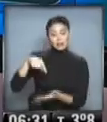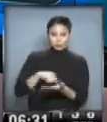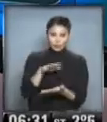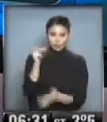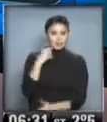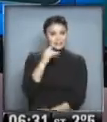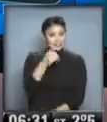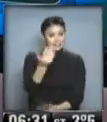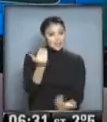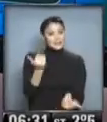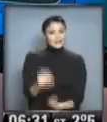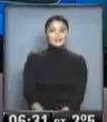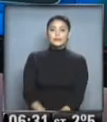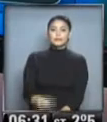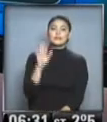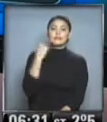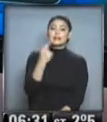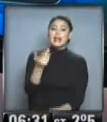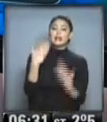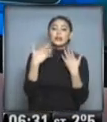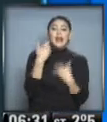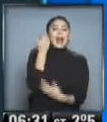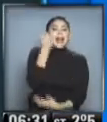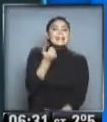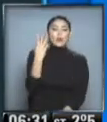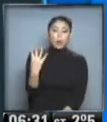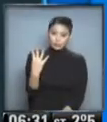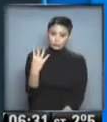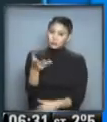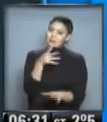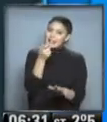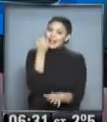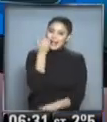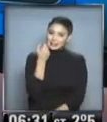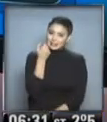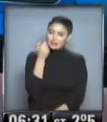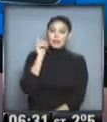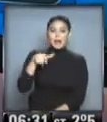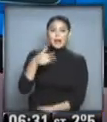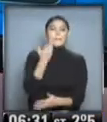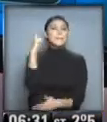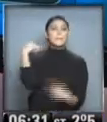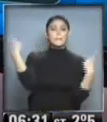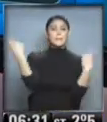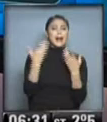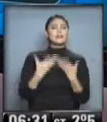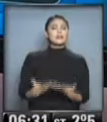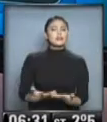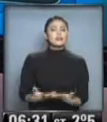Sí, fantástico, a ver. La temperatura, casi 4 grados, no llega, pero ahí cerquita. La presión atmosférica,